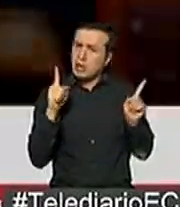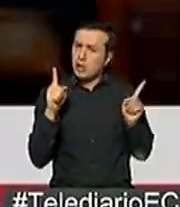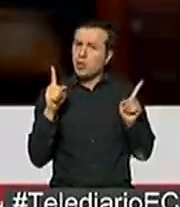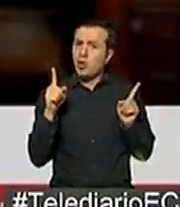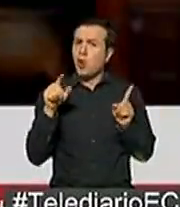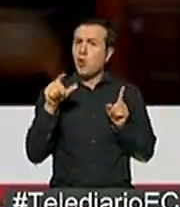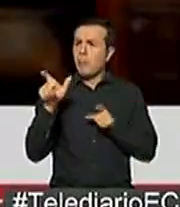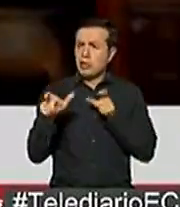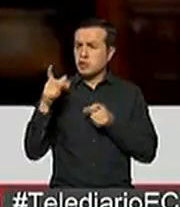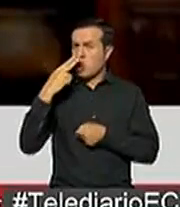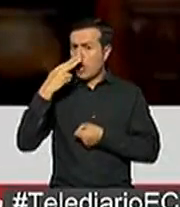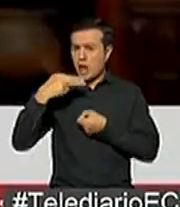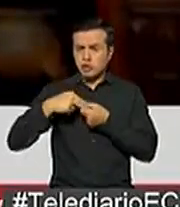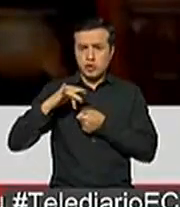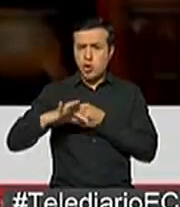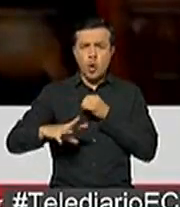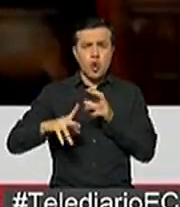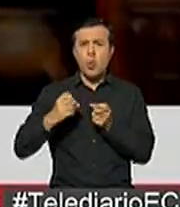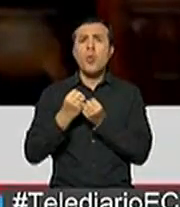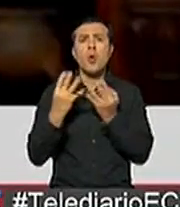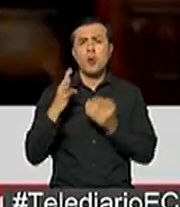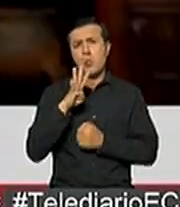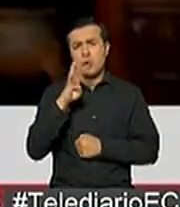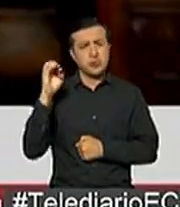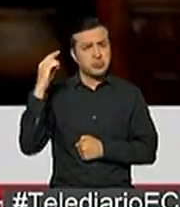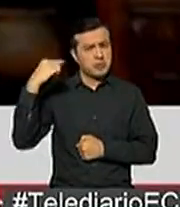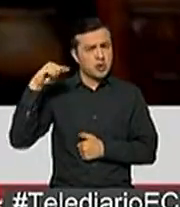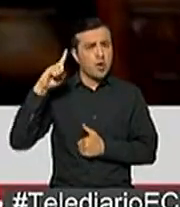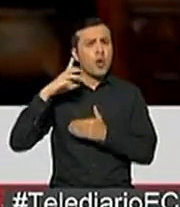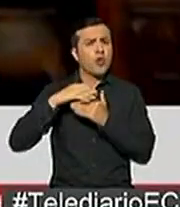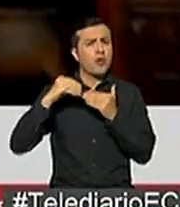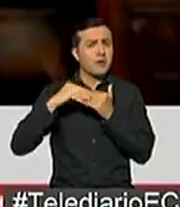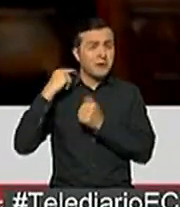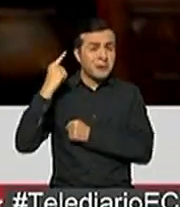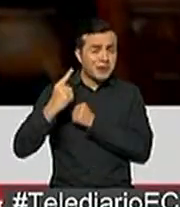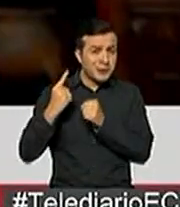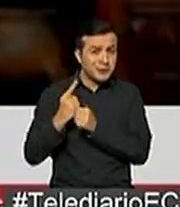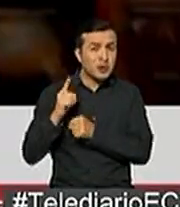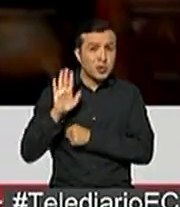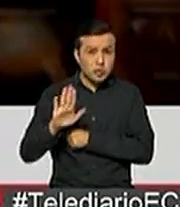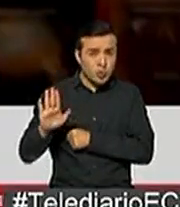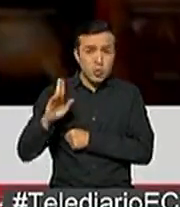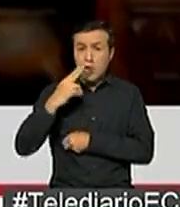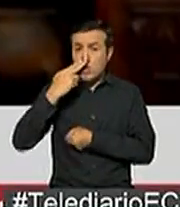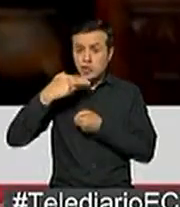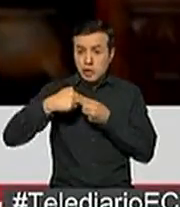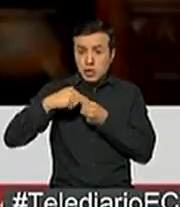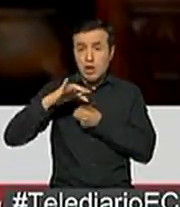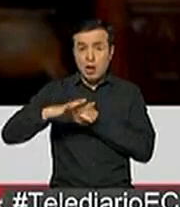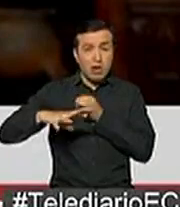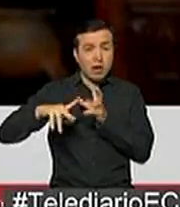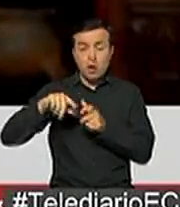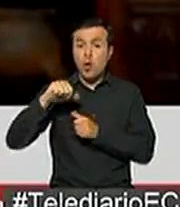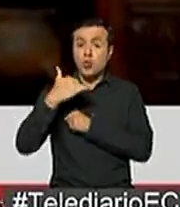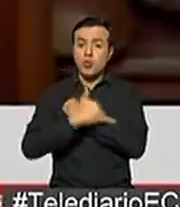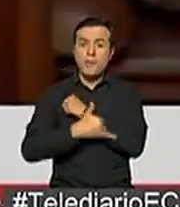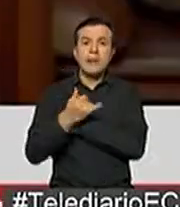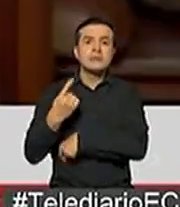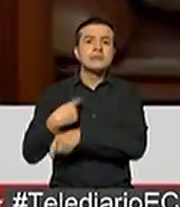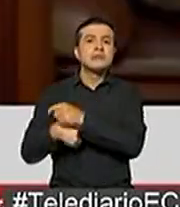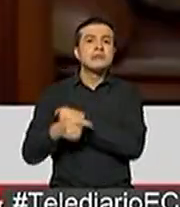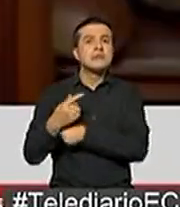tiempo les damos a los contrabandistas 400 millones de dólares anuales para que saquen nuestro dicen y gasolina por la frontera